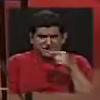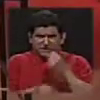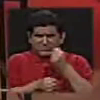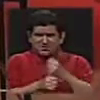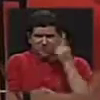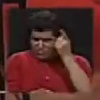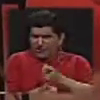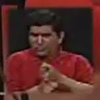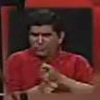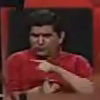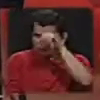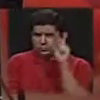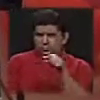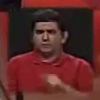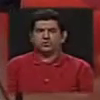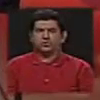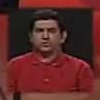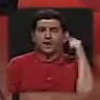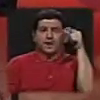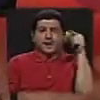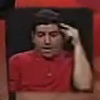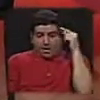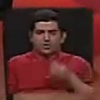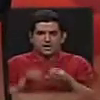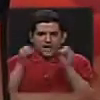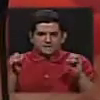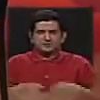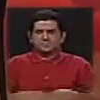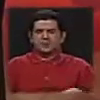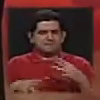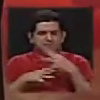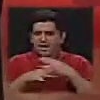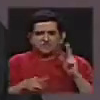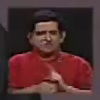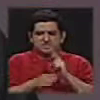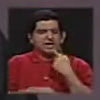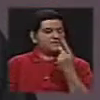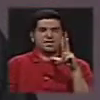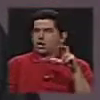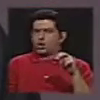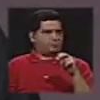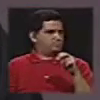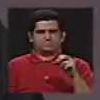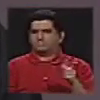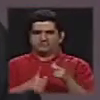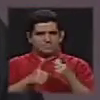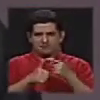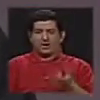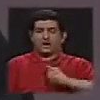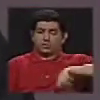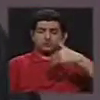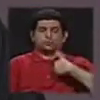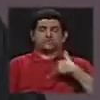obra? Bueno, el sentido común, ¿verdad?, sin entrar mucho a la matemática, indica que no, ¿verdad? Para empezar,